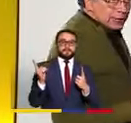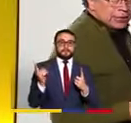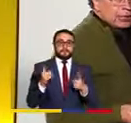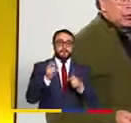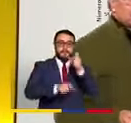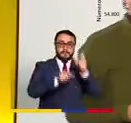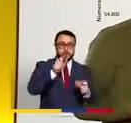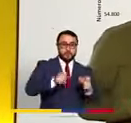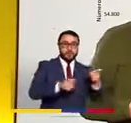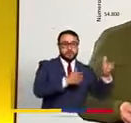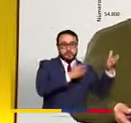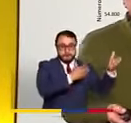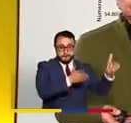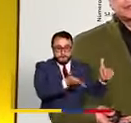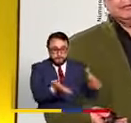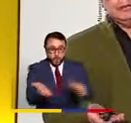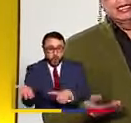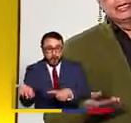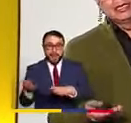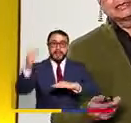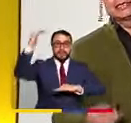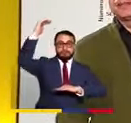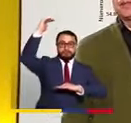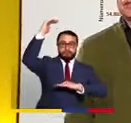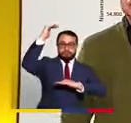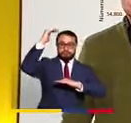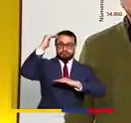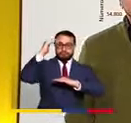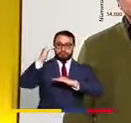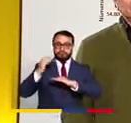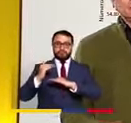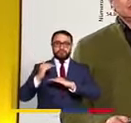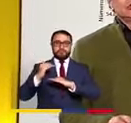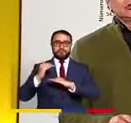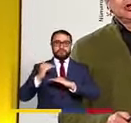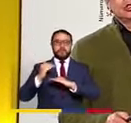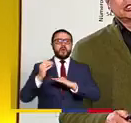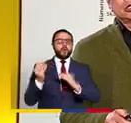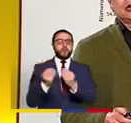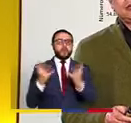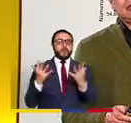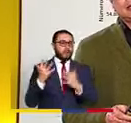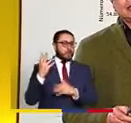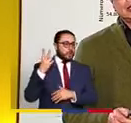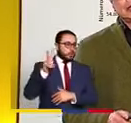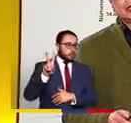la tasa de mortalidad de este tipo de personas, un